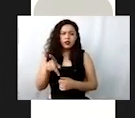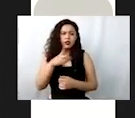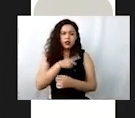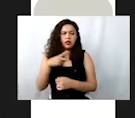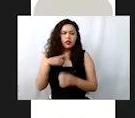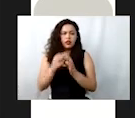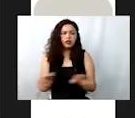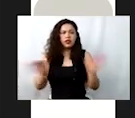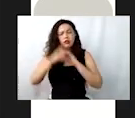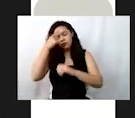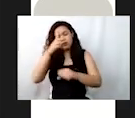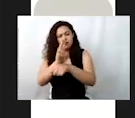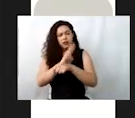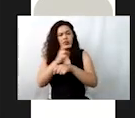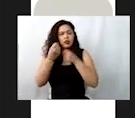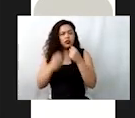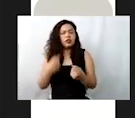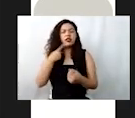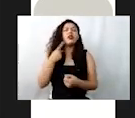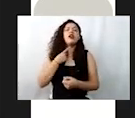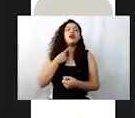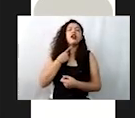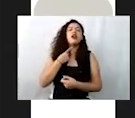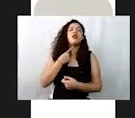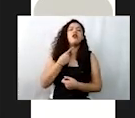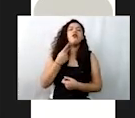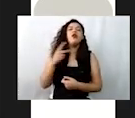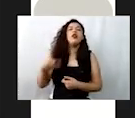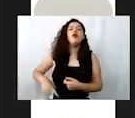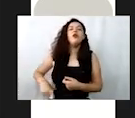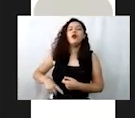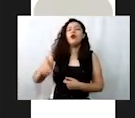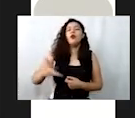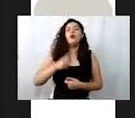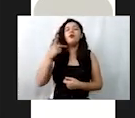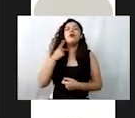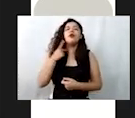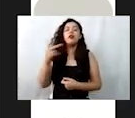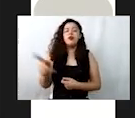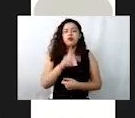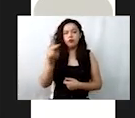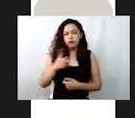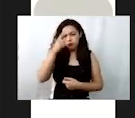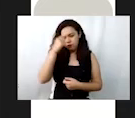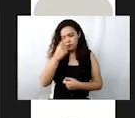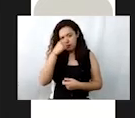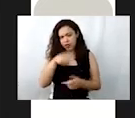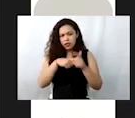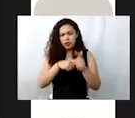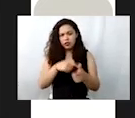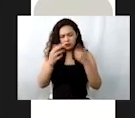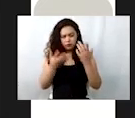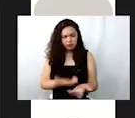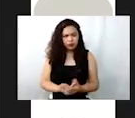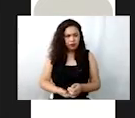monitorear y asegurar que el gobierno y la política pública realmente están llegando, están siendo y que se le pueda dar un seguimiento de que las